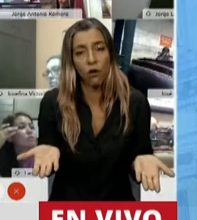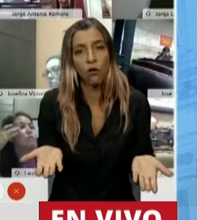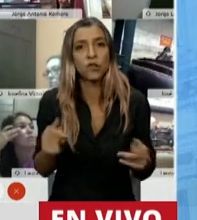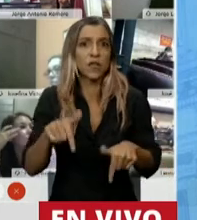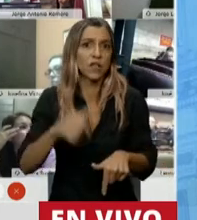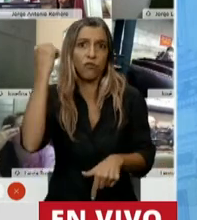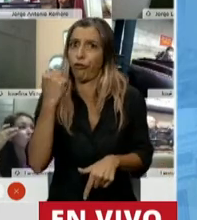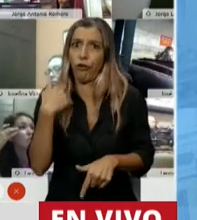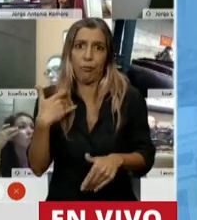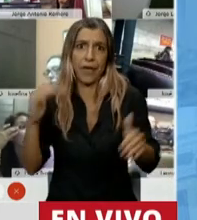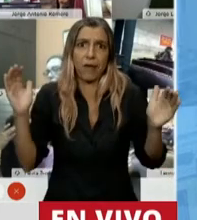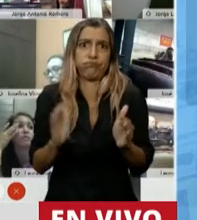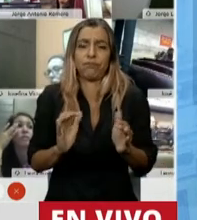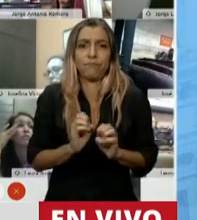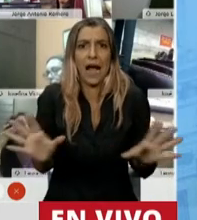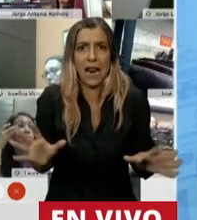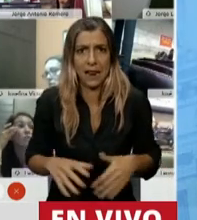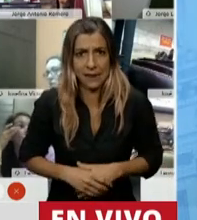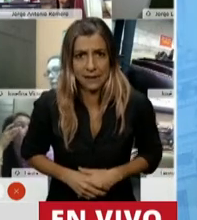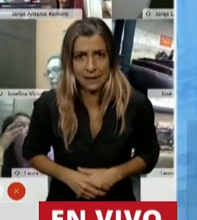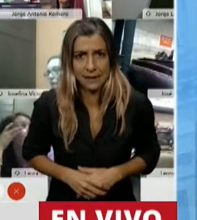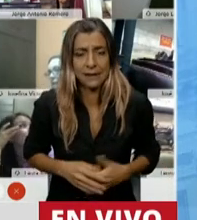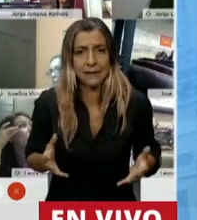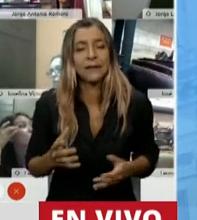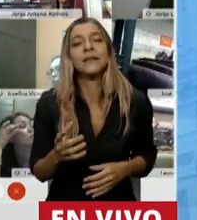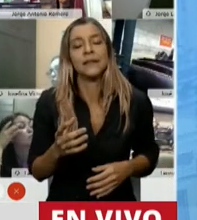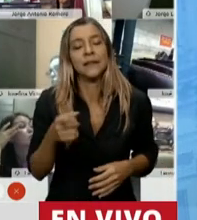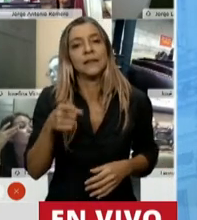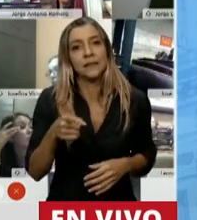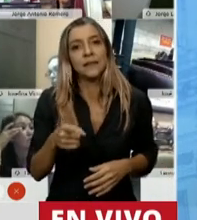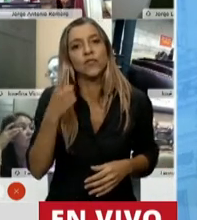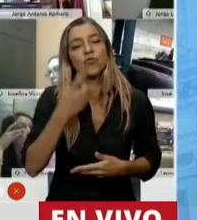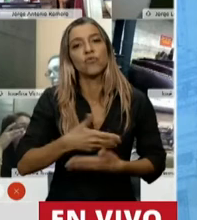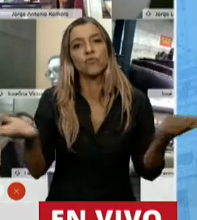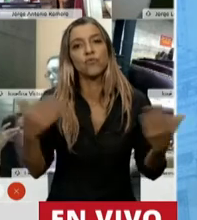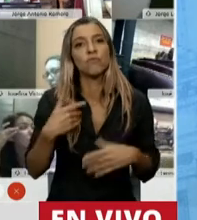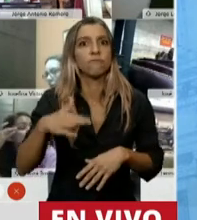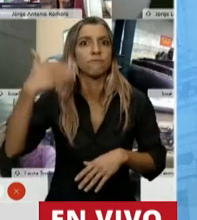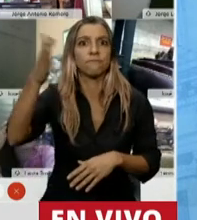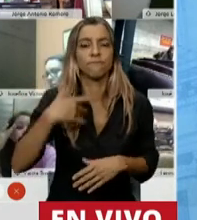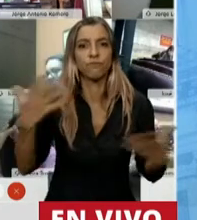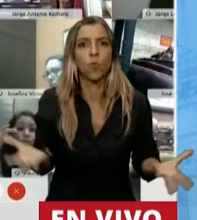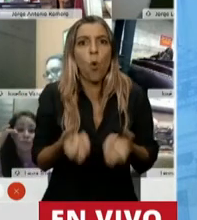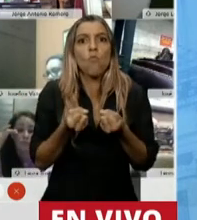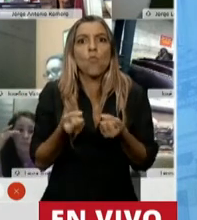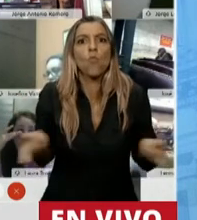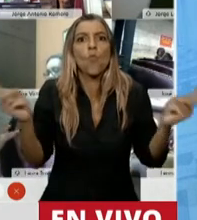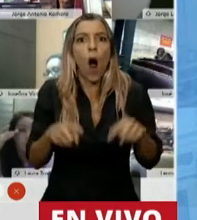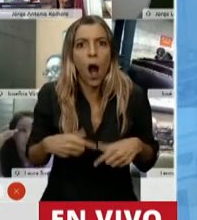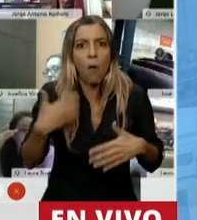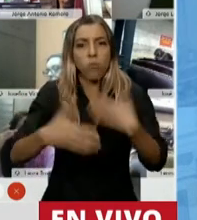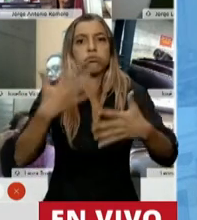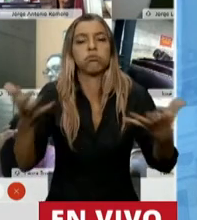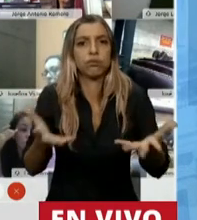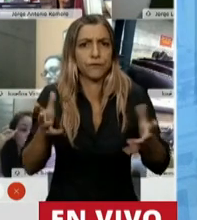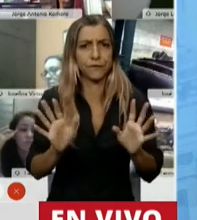que estamos. Claramente esto preanuncia que la recuperación va a ser débil en contraposición de lo